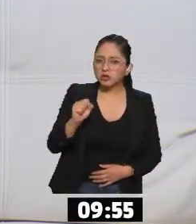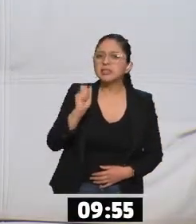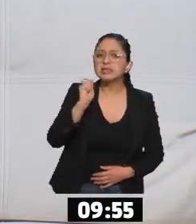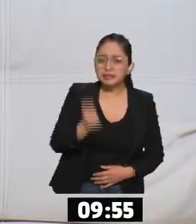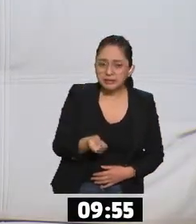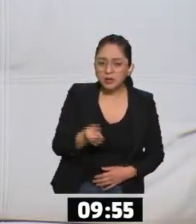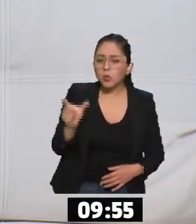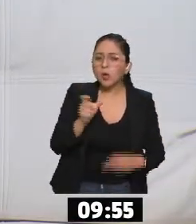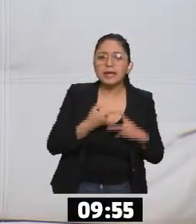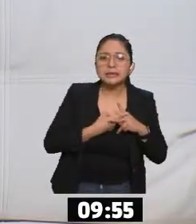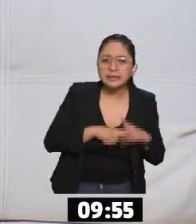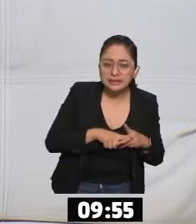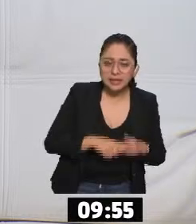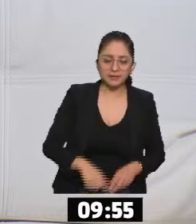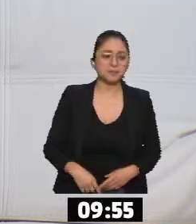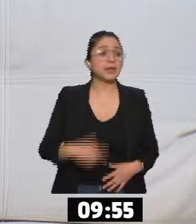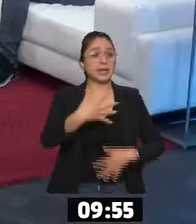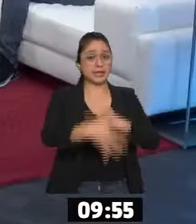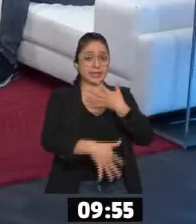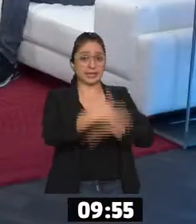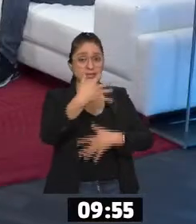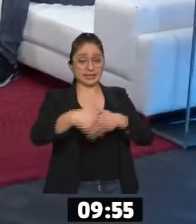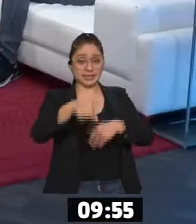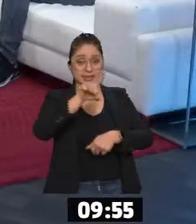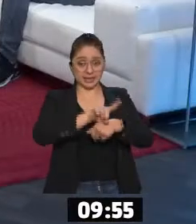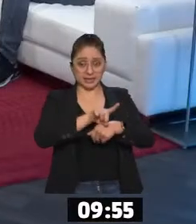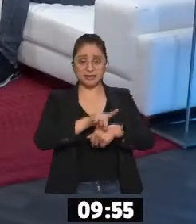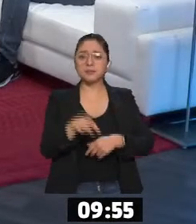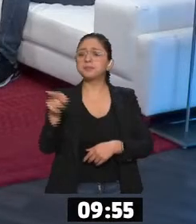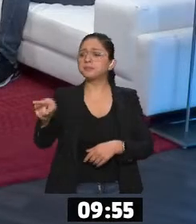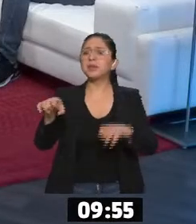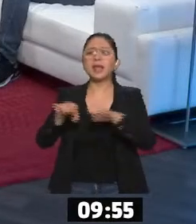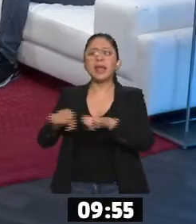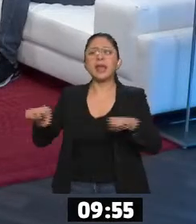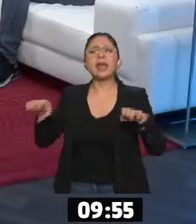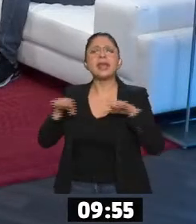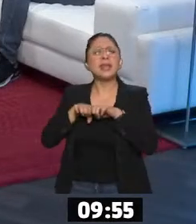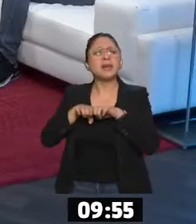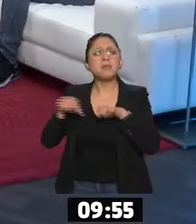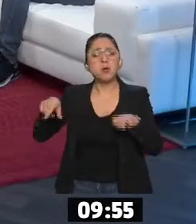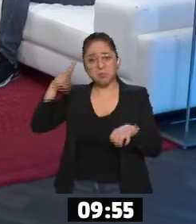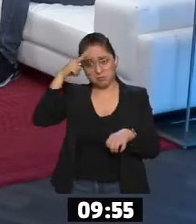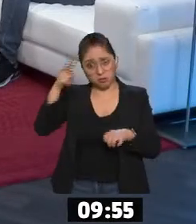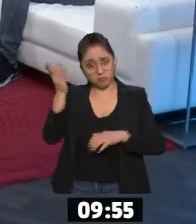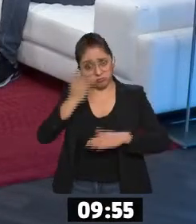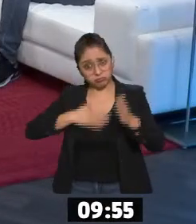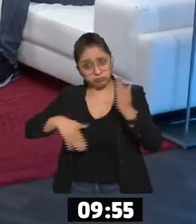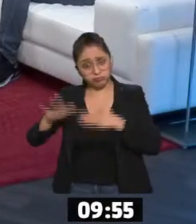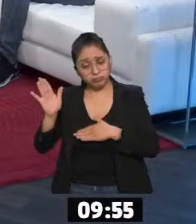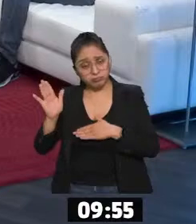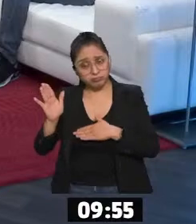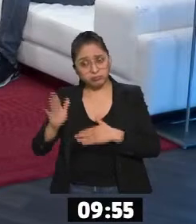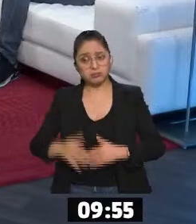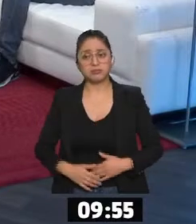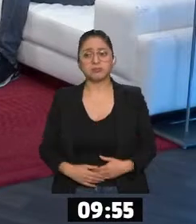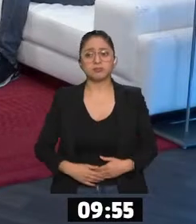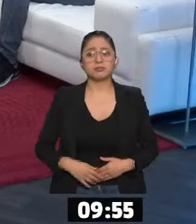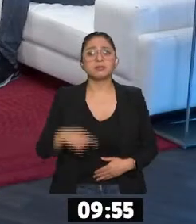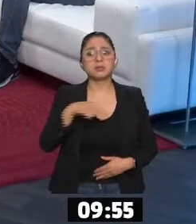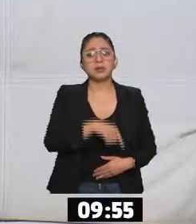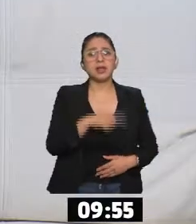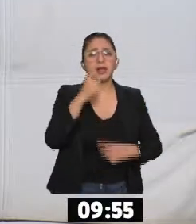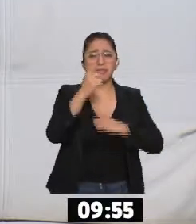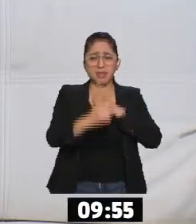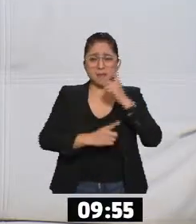con mucho cosas gusto, interesantes. Claro que sí. ¿Cómo va la delegación mexicana? Ahí sí fuertes, somos potencia. como siempre. Nuestros atletas toda su vida son